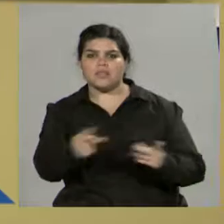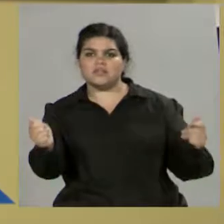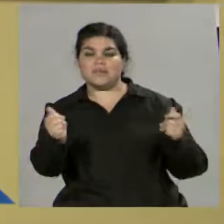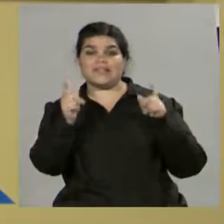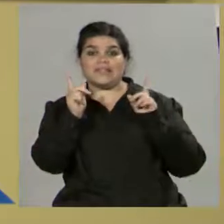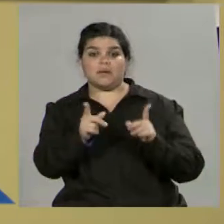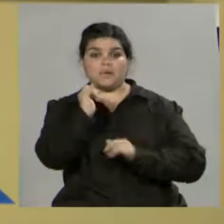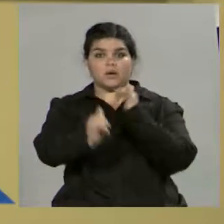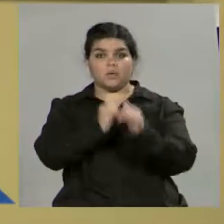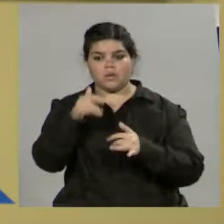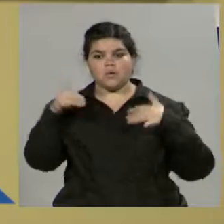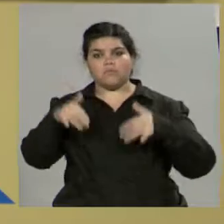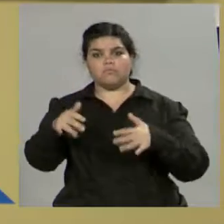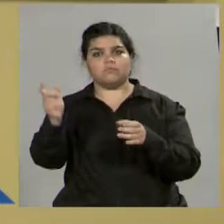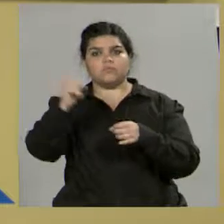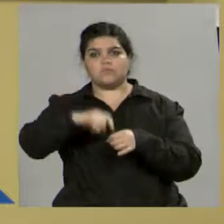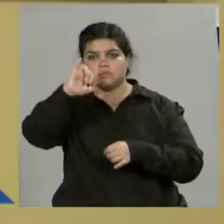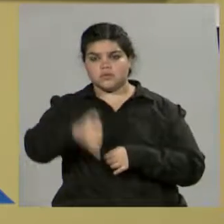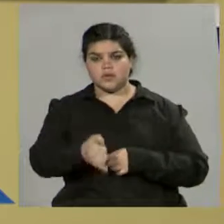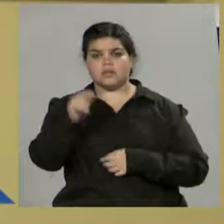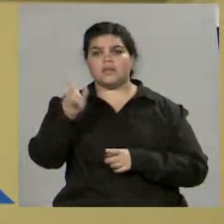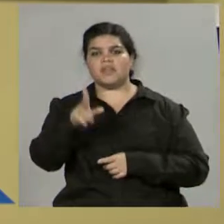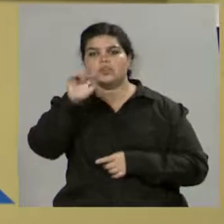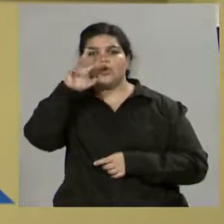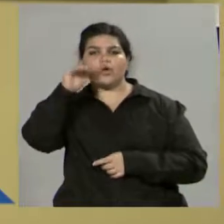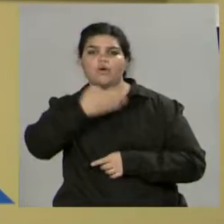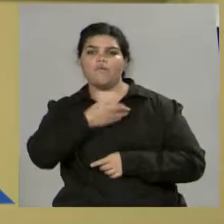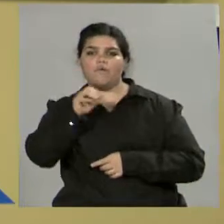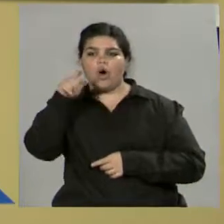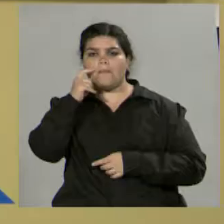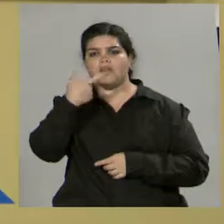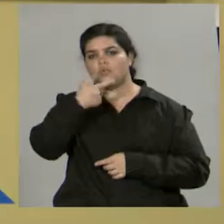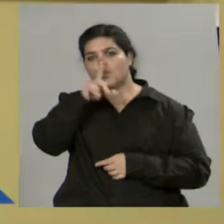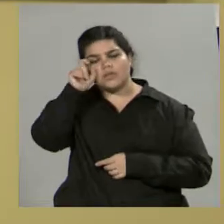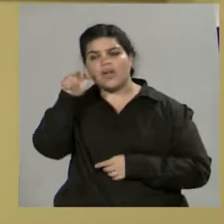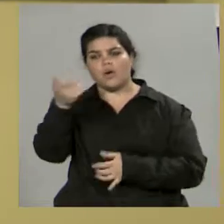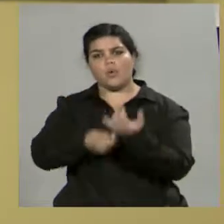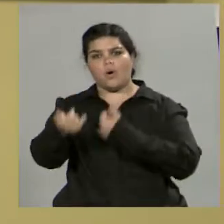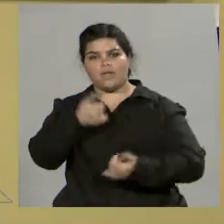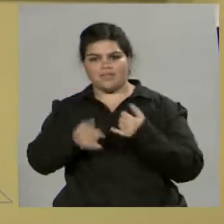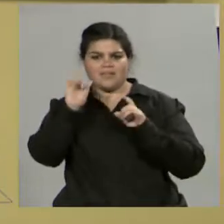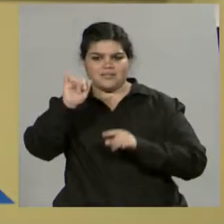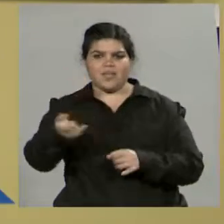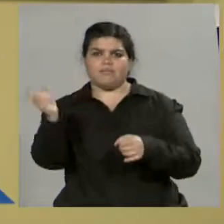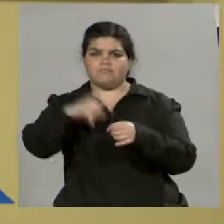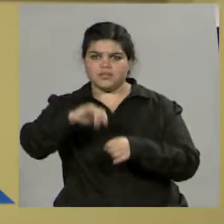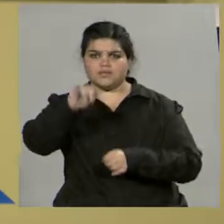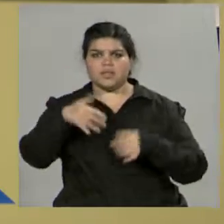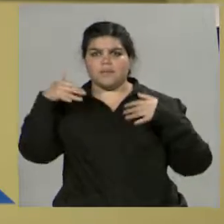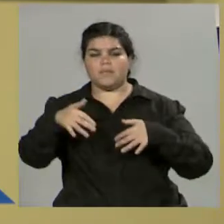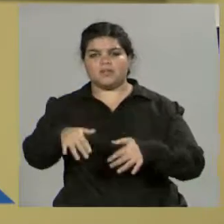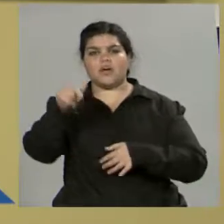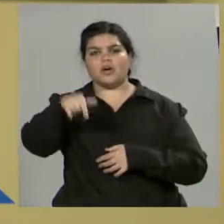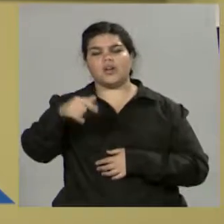marcha. Lo decía ayer también Rodolfo Garcés, que estuvo aquí del SUTE, que lo iban a hacer. Vamos a escuchar el testimonio de